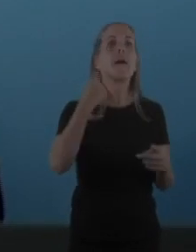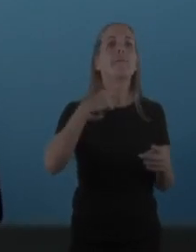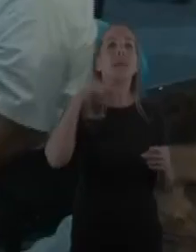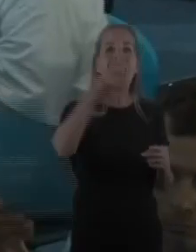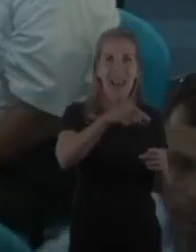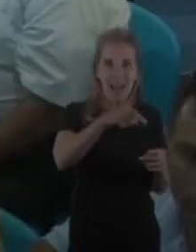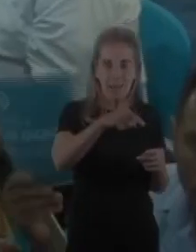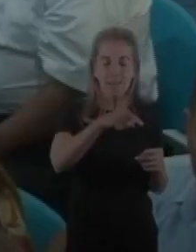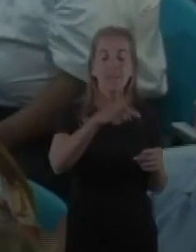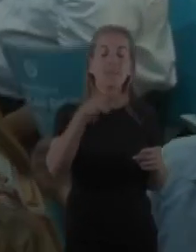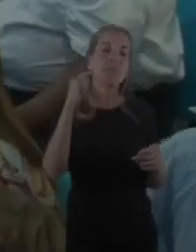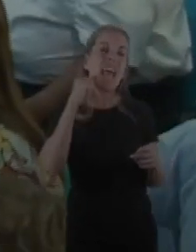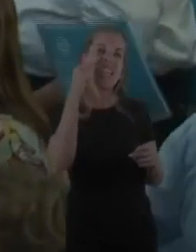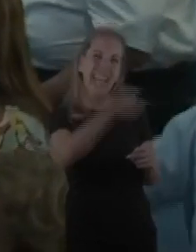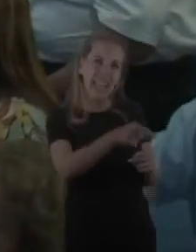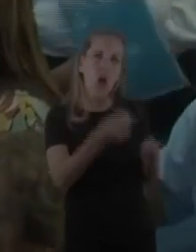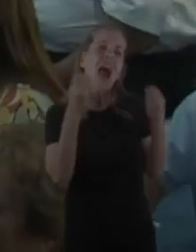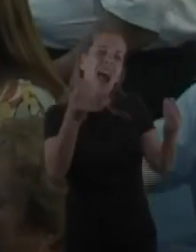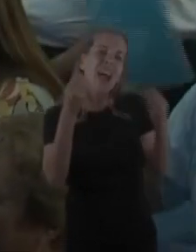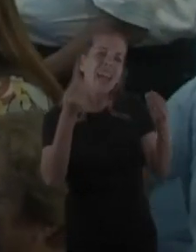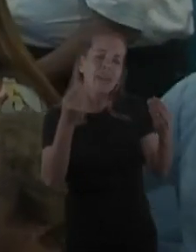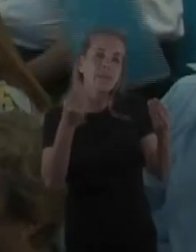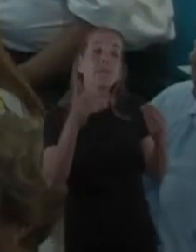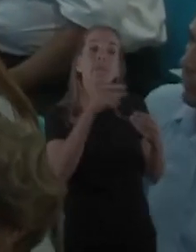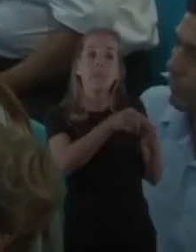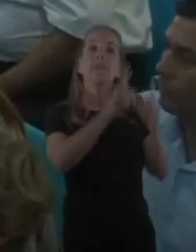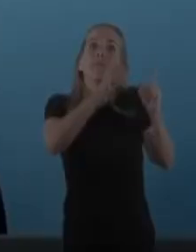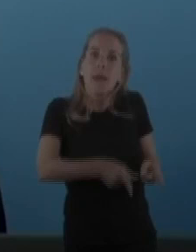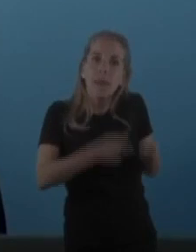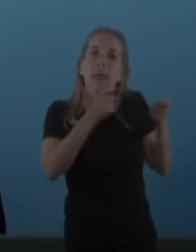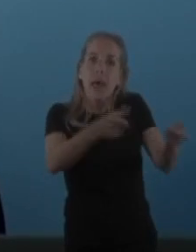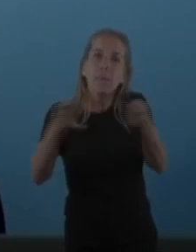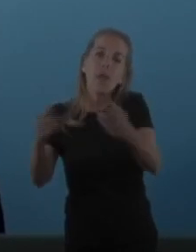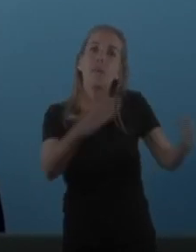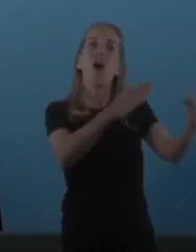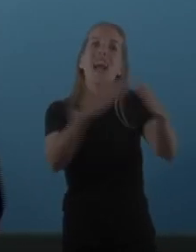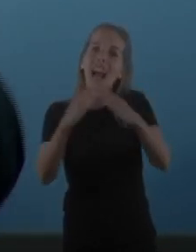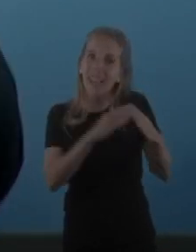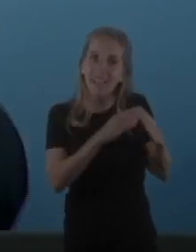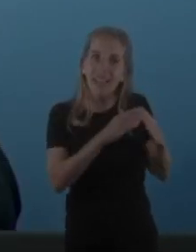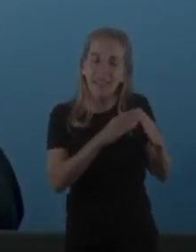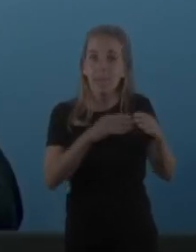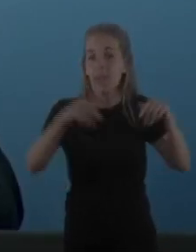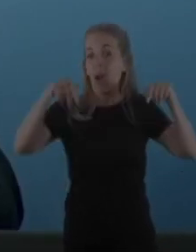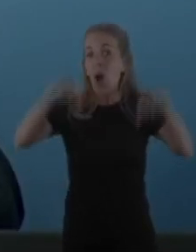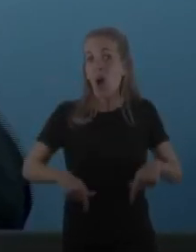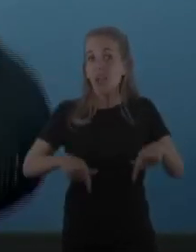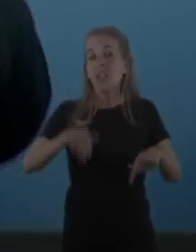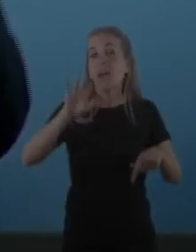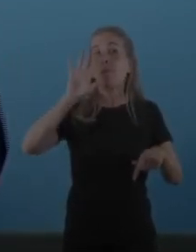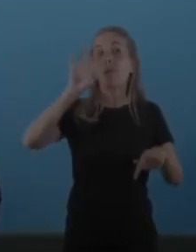capital de Entre Ríos. ¿Y qué fuimos a hacer allí? Fuimos a llevar casas. ¿Y qué estamos haciendo en